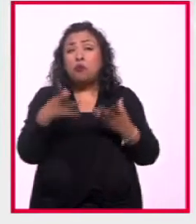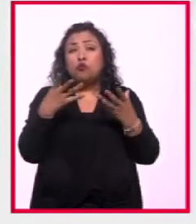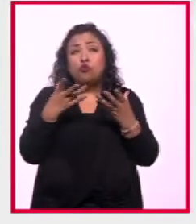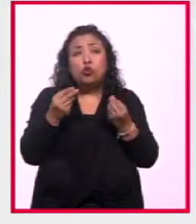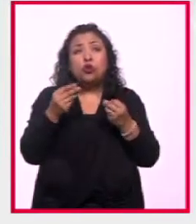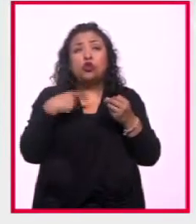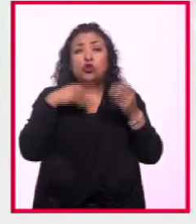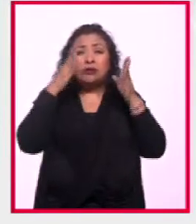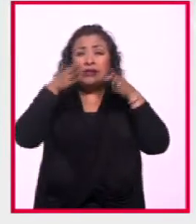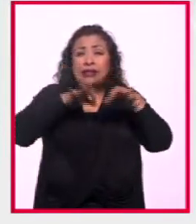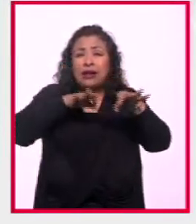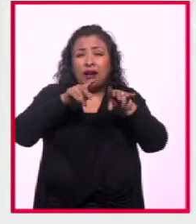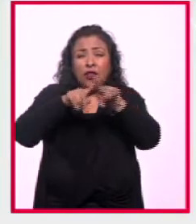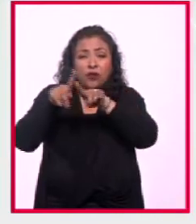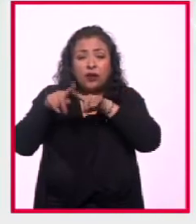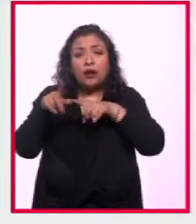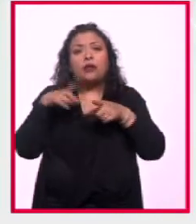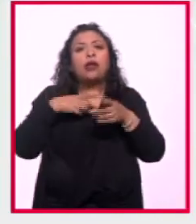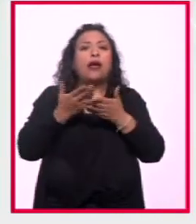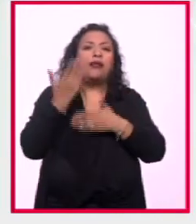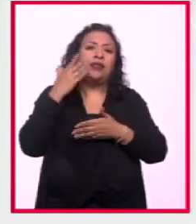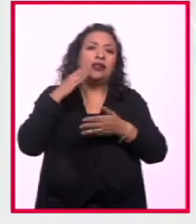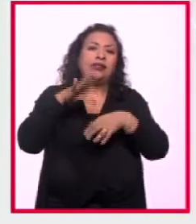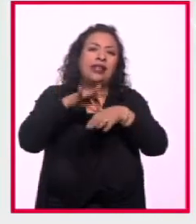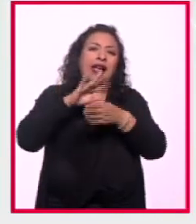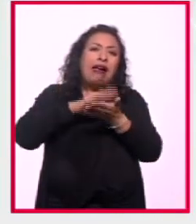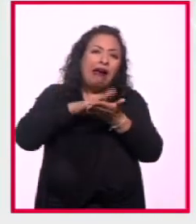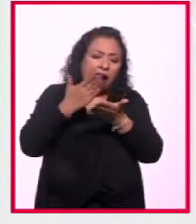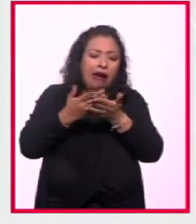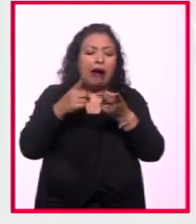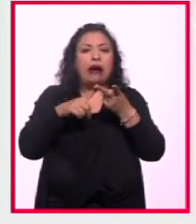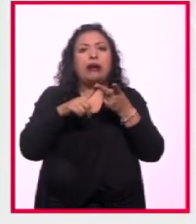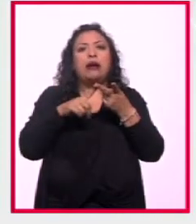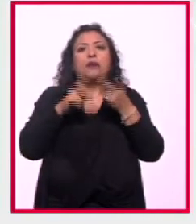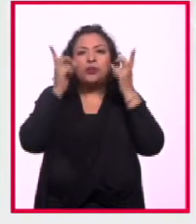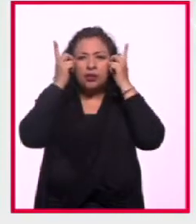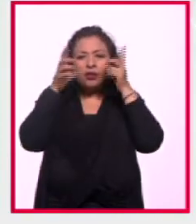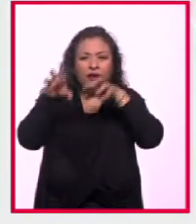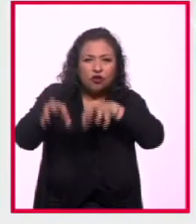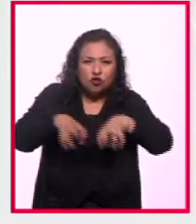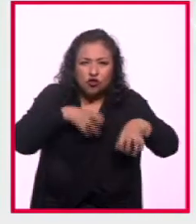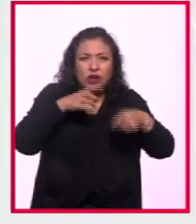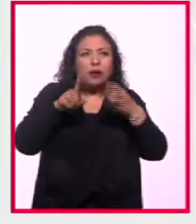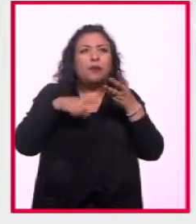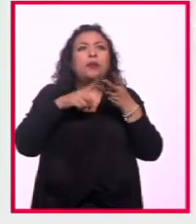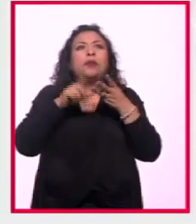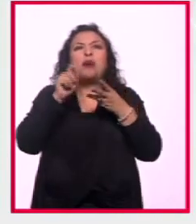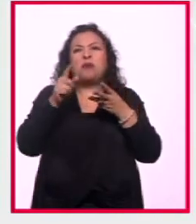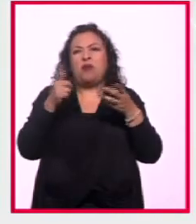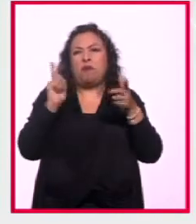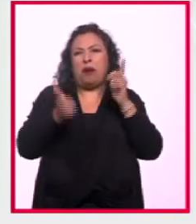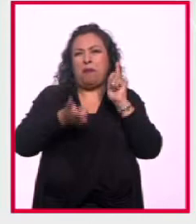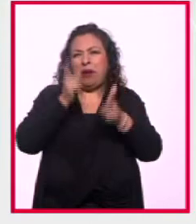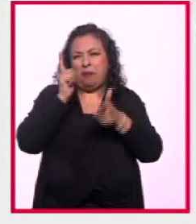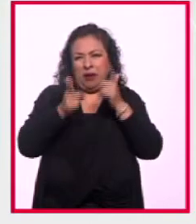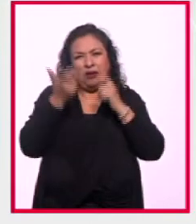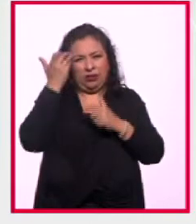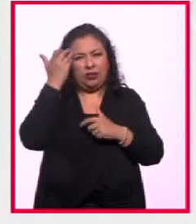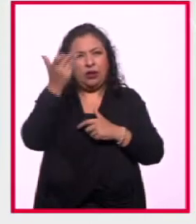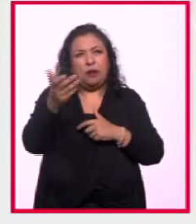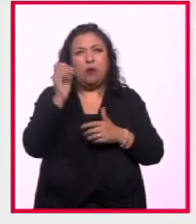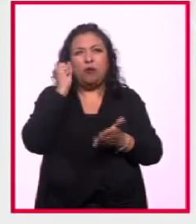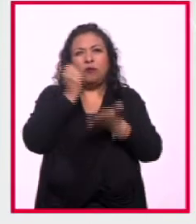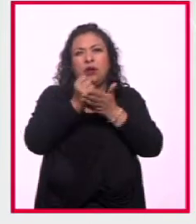de oficios había sido carnicero había sido arriero había sido también bandolero durante un tiempo estuvo